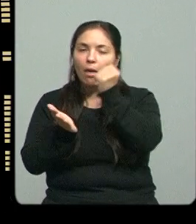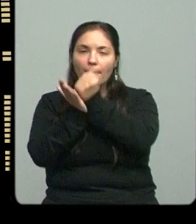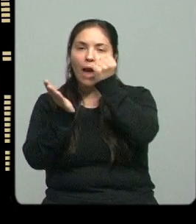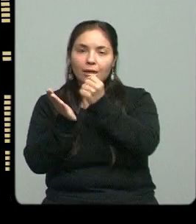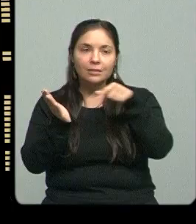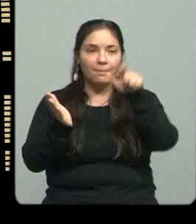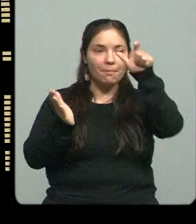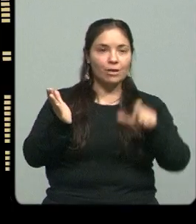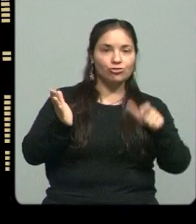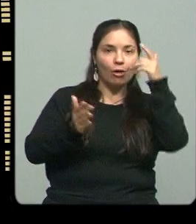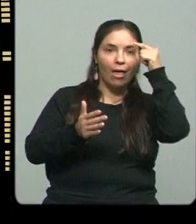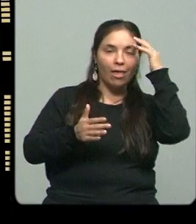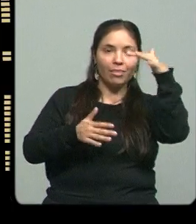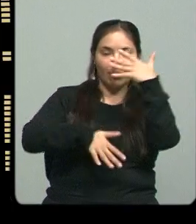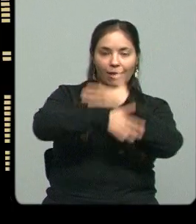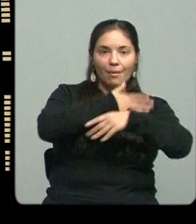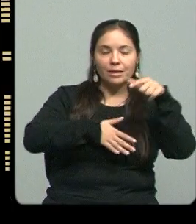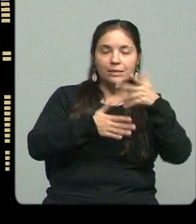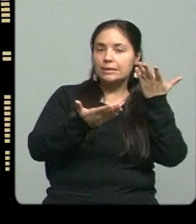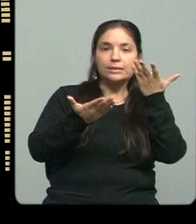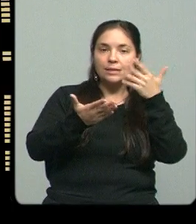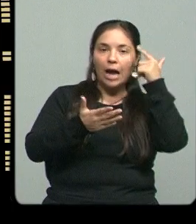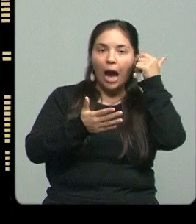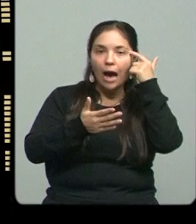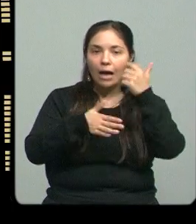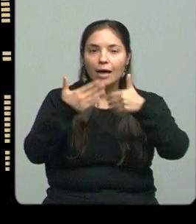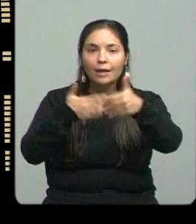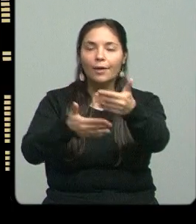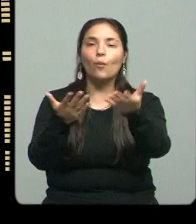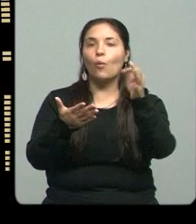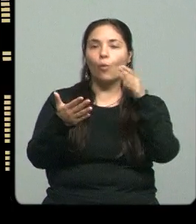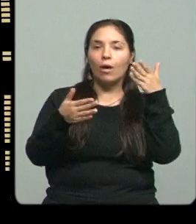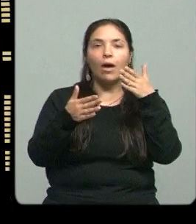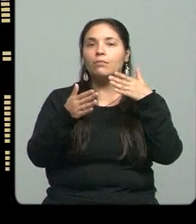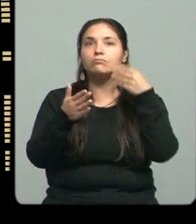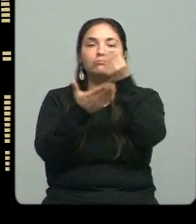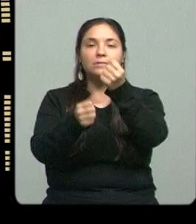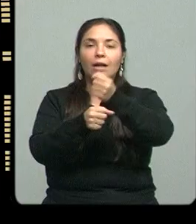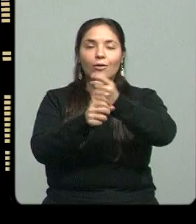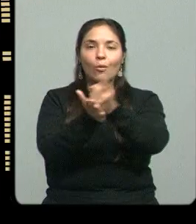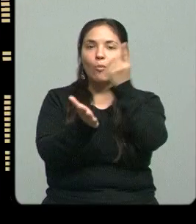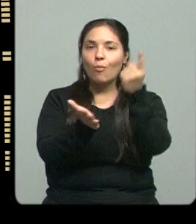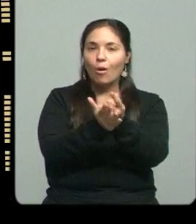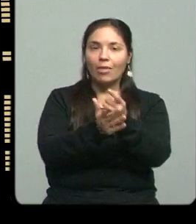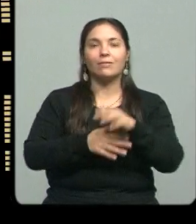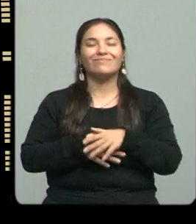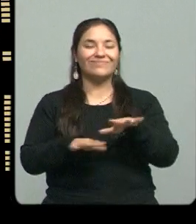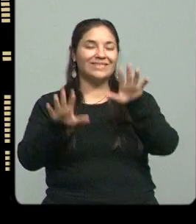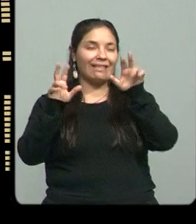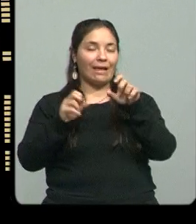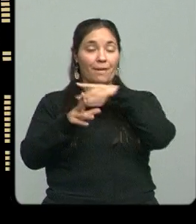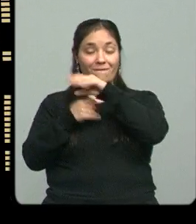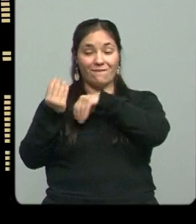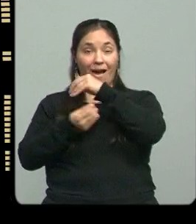otro, salir al mundo laboral, por ejemplo. Bueno, sí, yo no hablaría tanto como de prejuicios provenientes